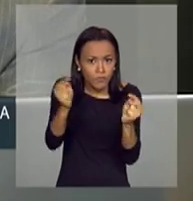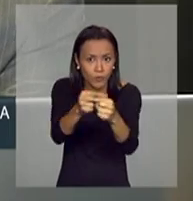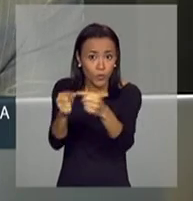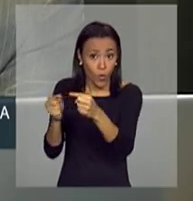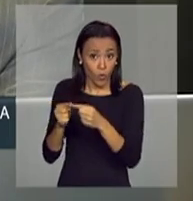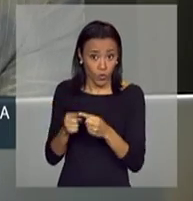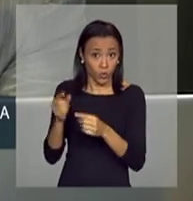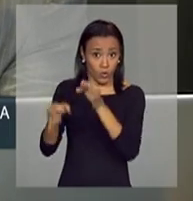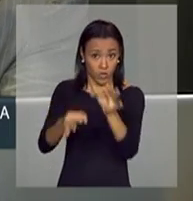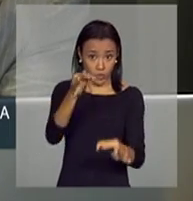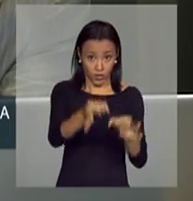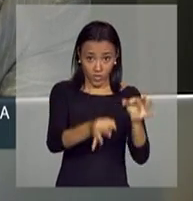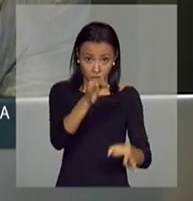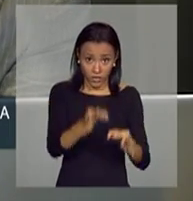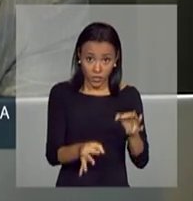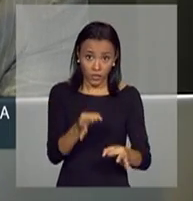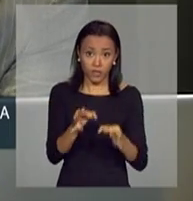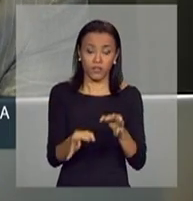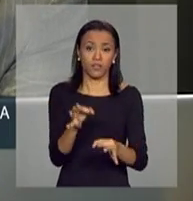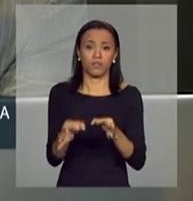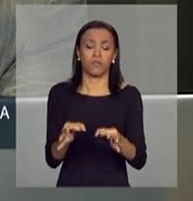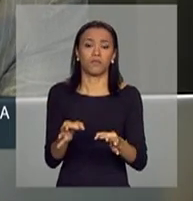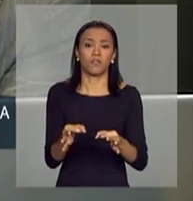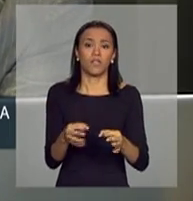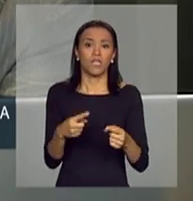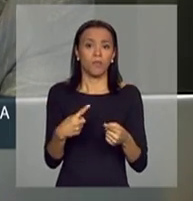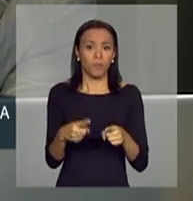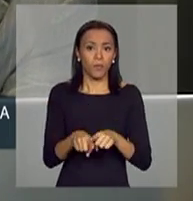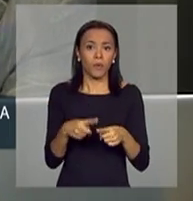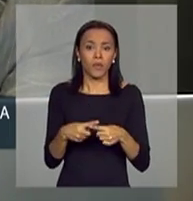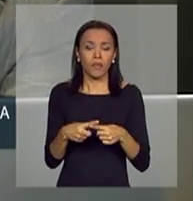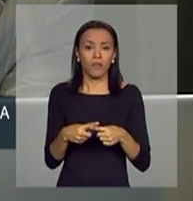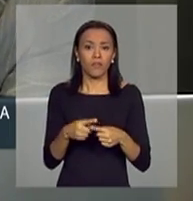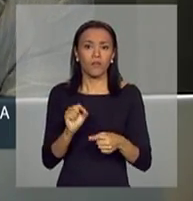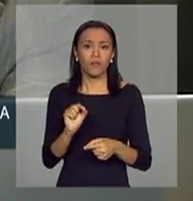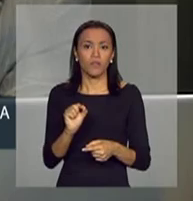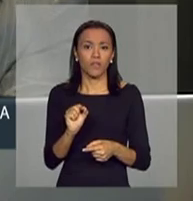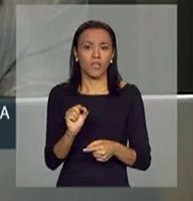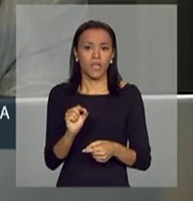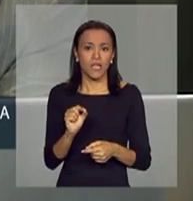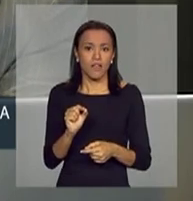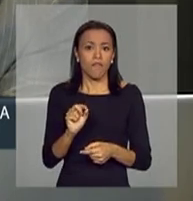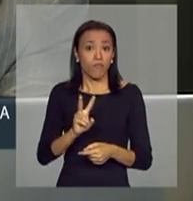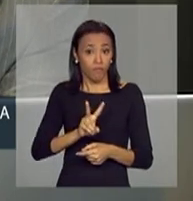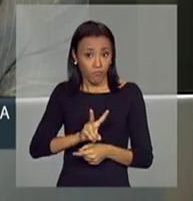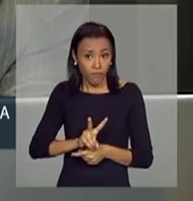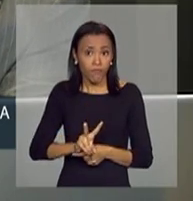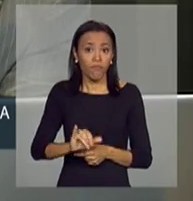a seguir. Esos escraches, que creo que en Brasil se llaman esculachos, van a seguir.